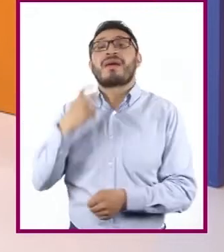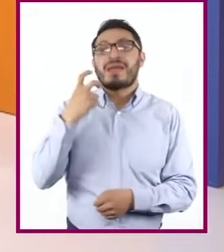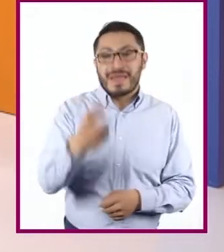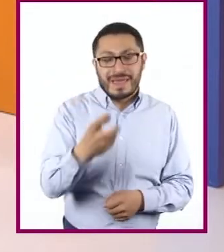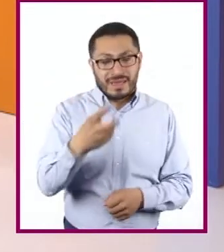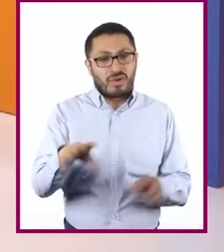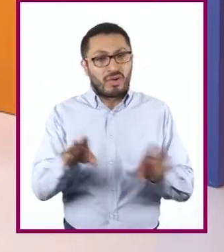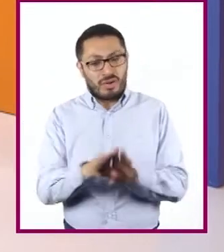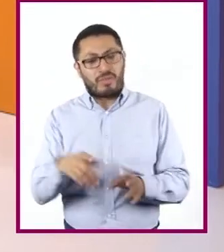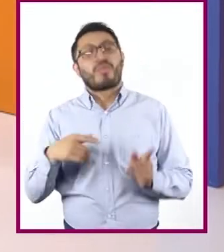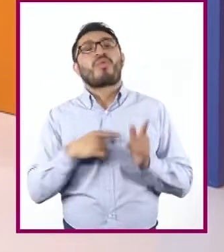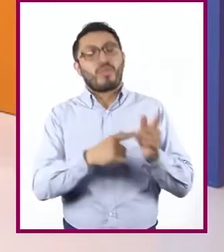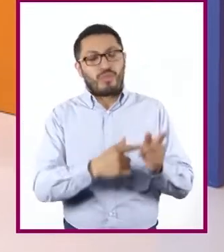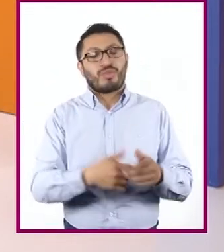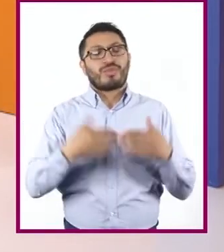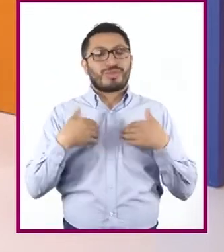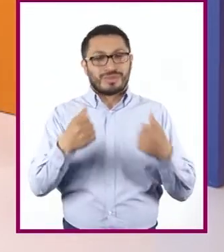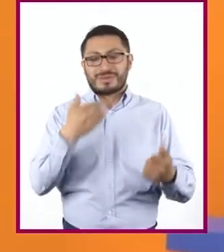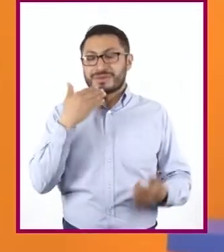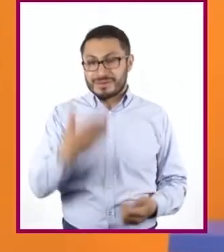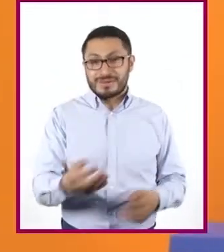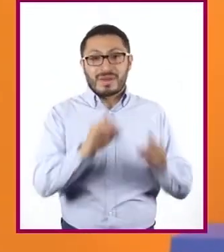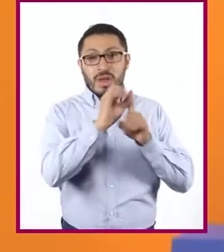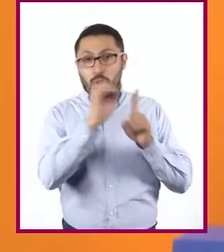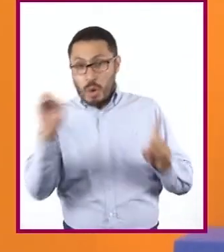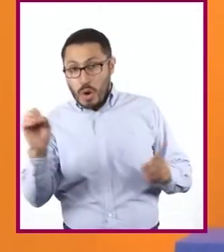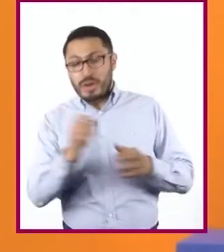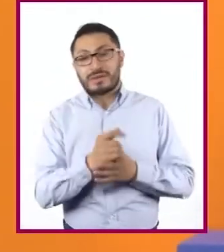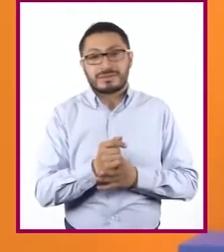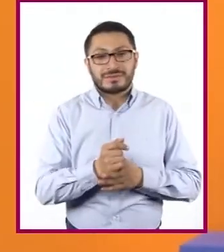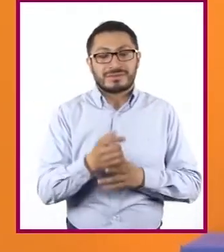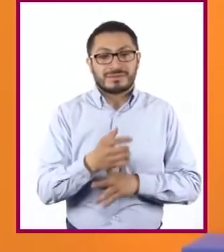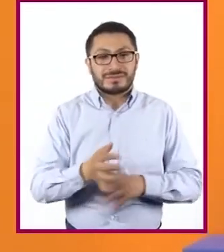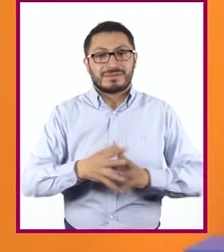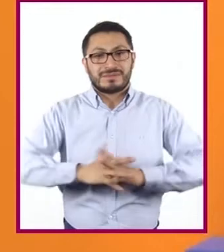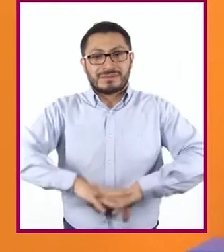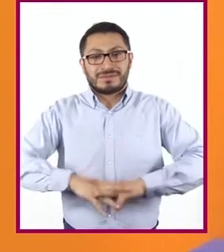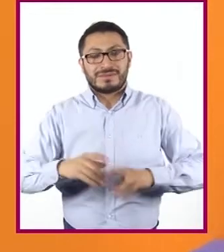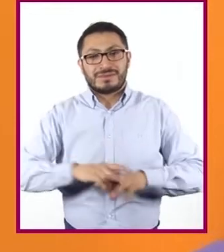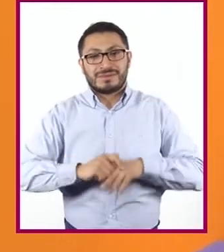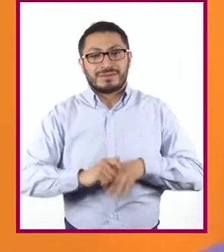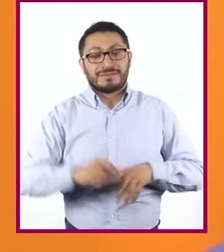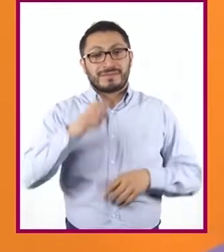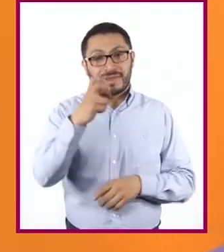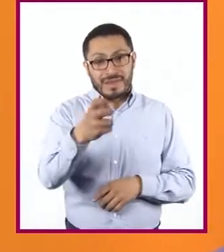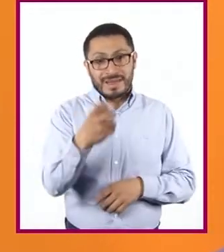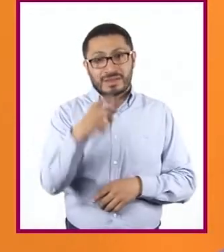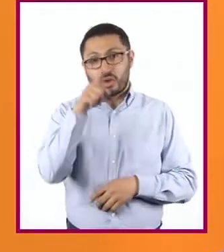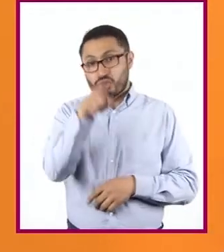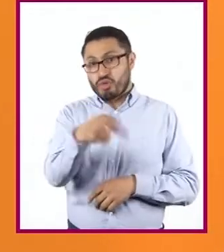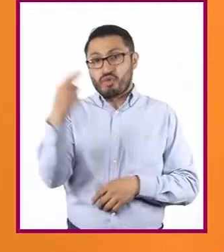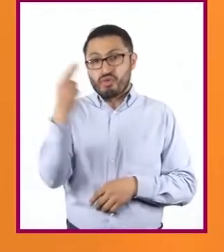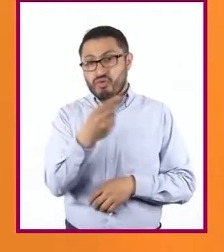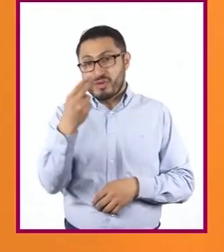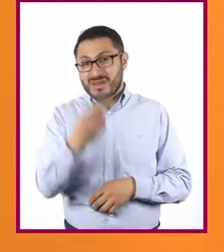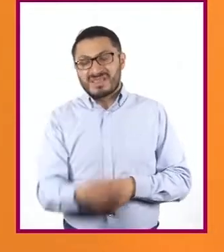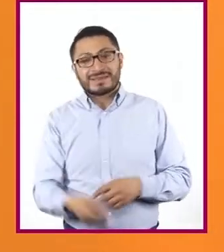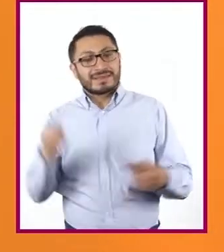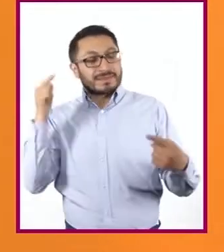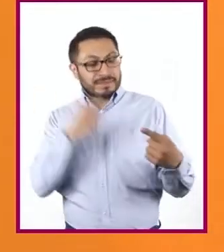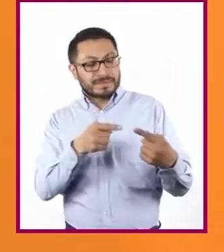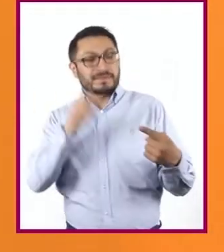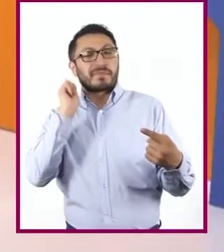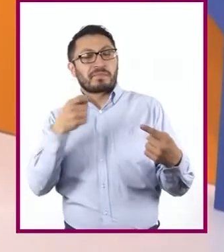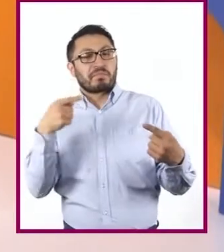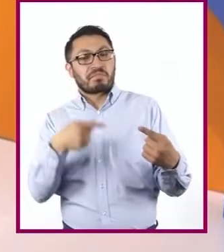perder el sentido de la investigación. Para eso, necesitaremos solo un elemento. ¿Imaginas cuál